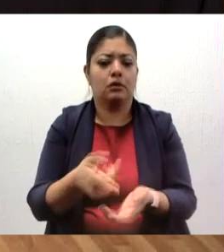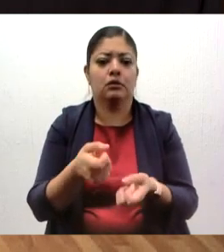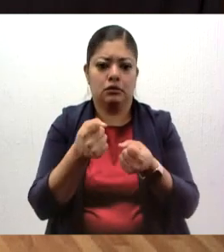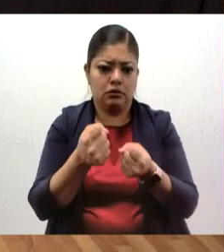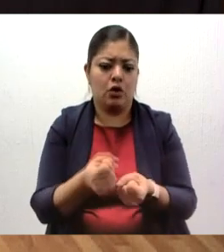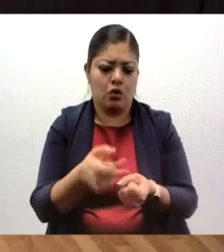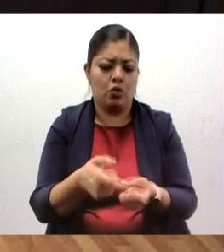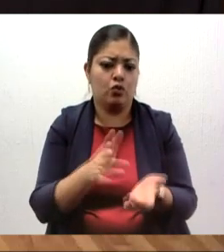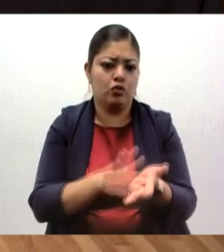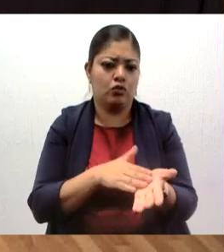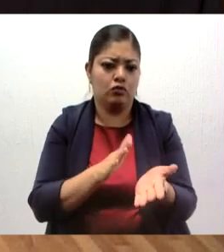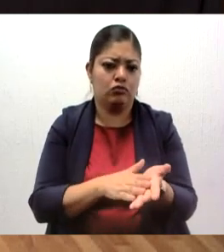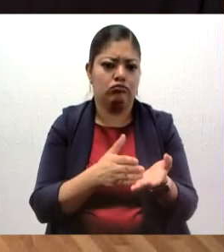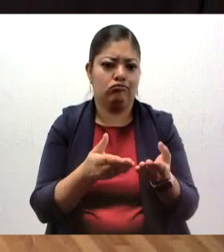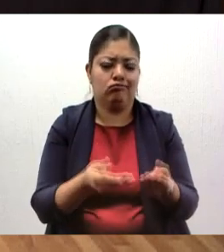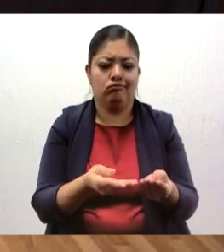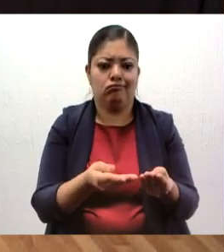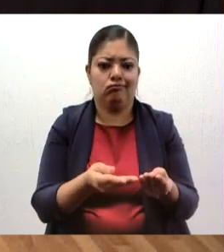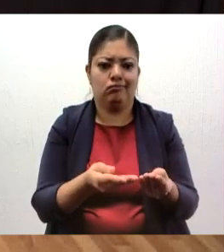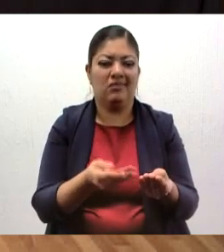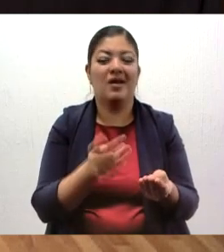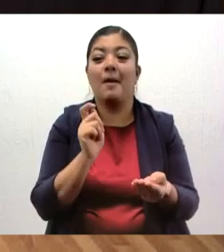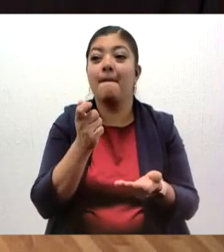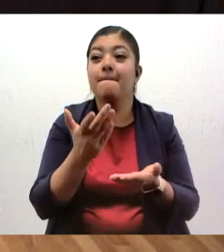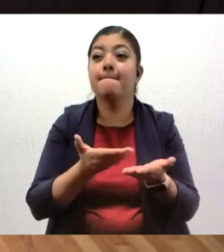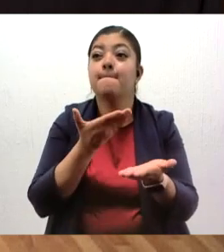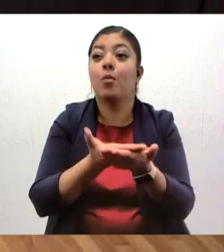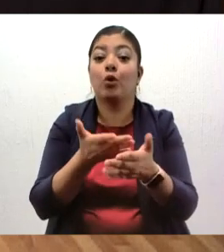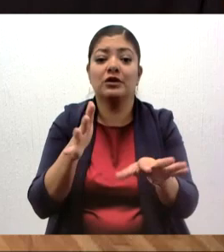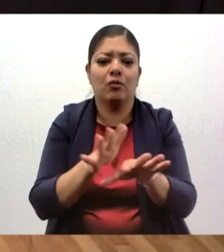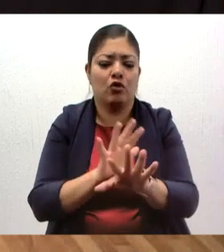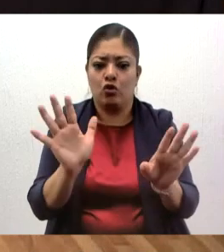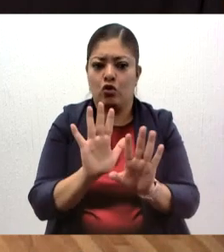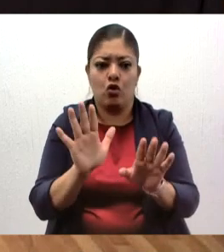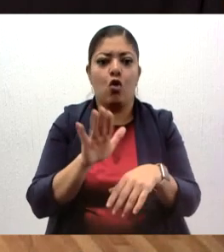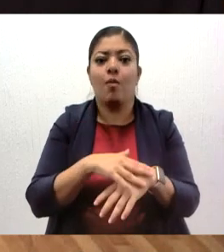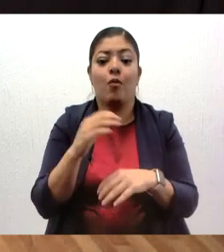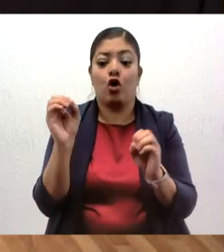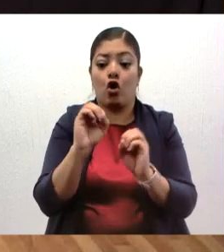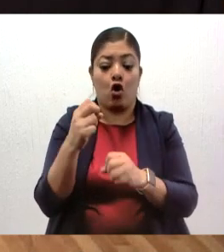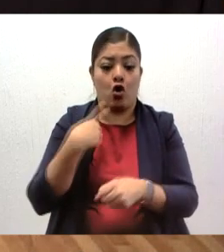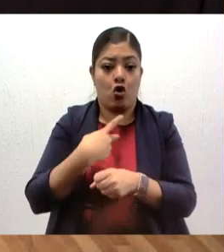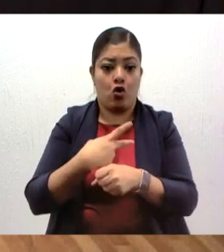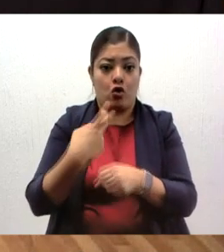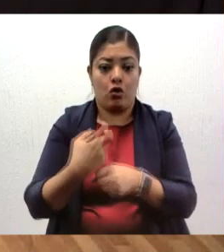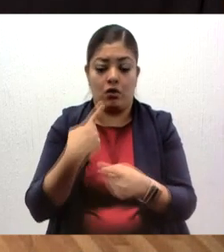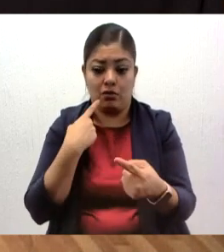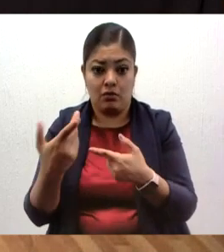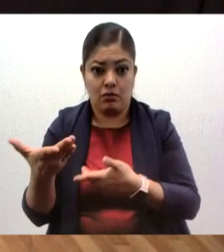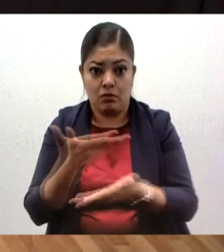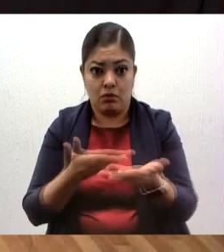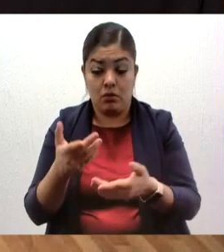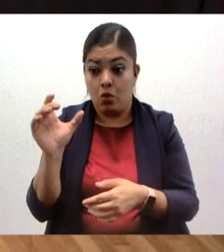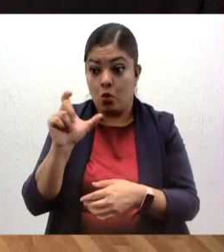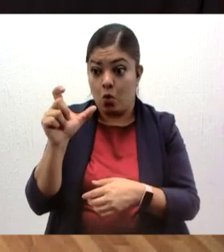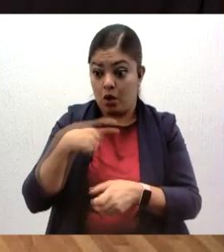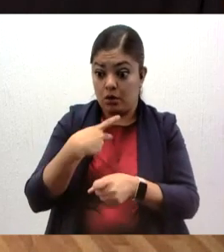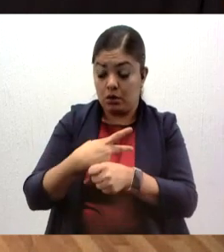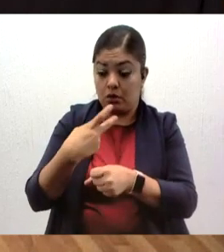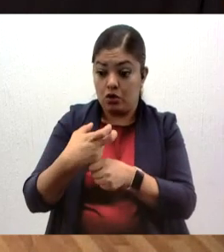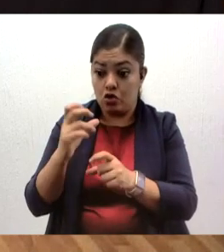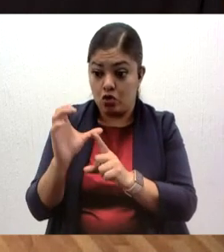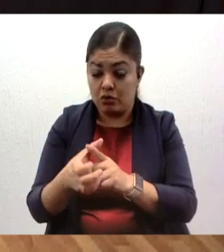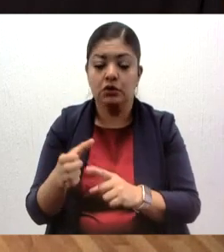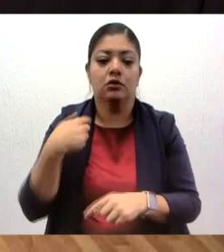nuestra no es una propuesta de modificación porque no nos ha convocado la comisión para debatirlo cuando nos convoque la comisión estaremos en ese